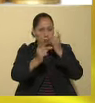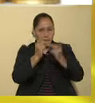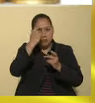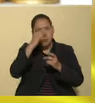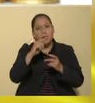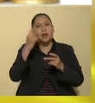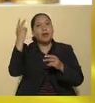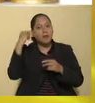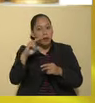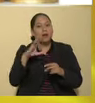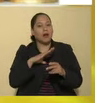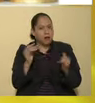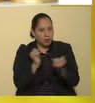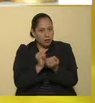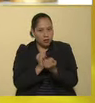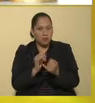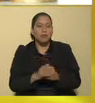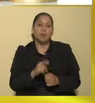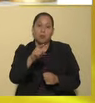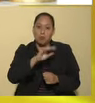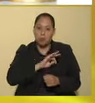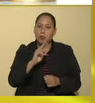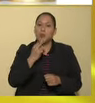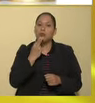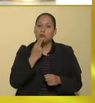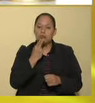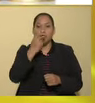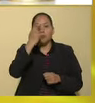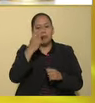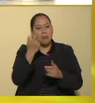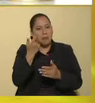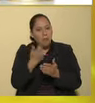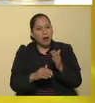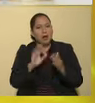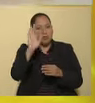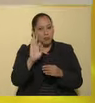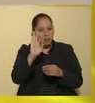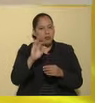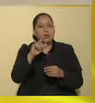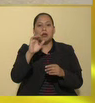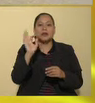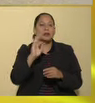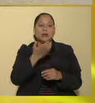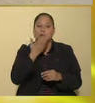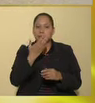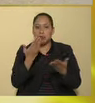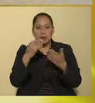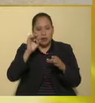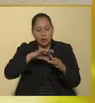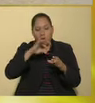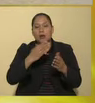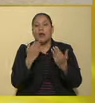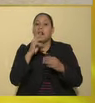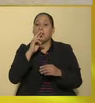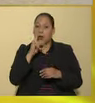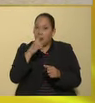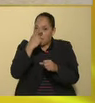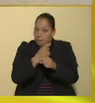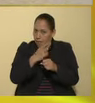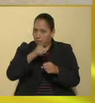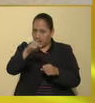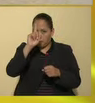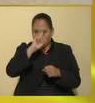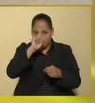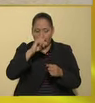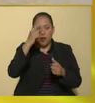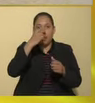específicamente créditos para viajes, que pueden aprovechar a tasas muy accesibles si no tuvieron el hábito de ahorrar. Repito, primero es mejor ahorrar a